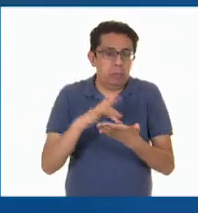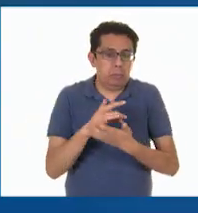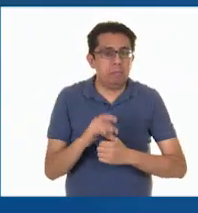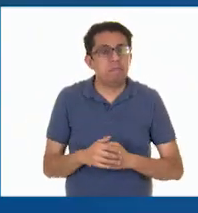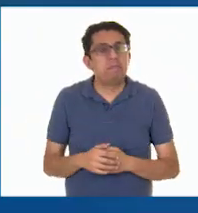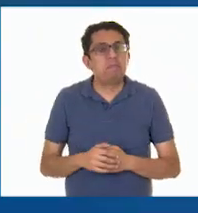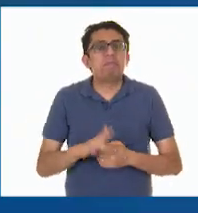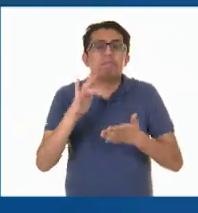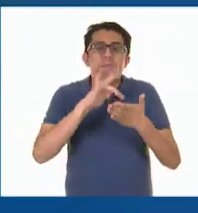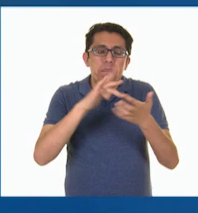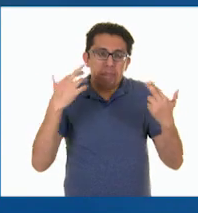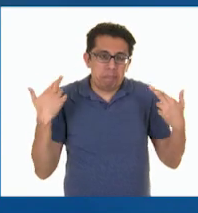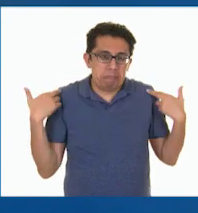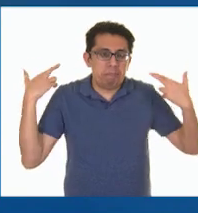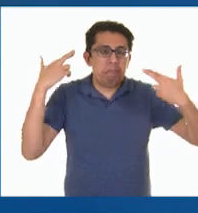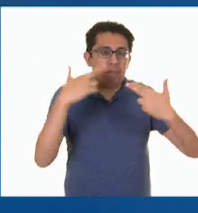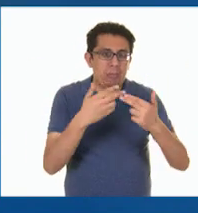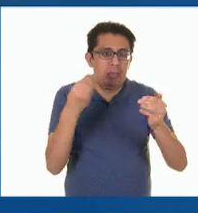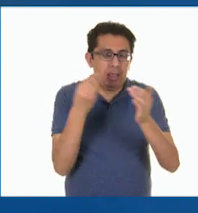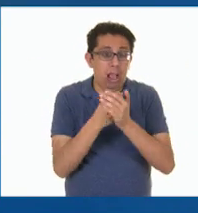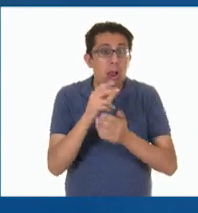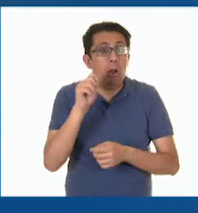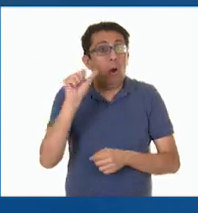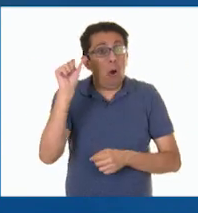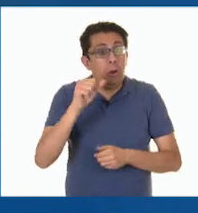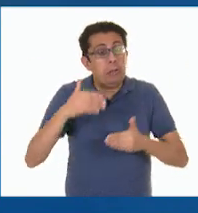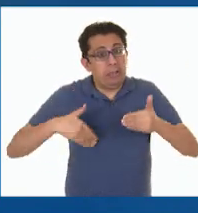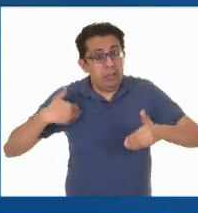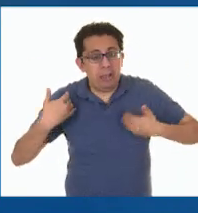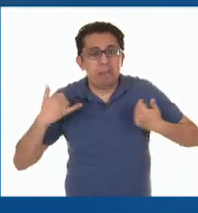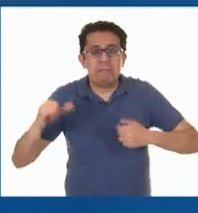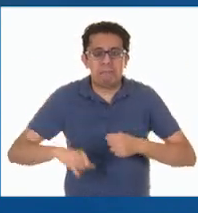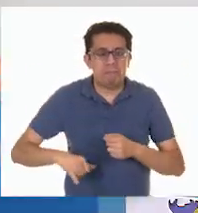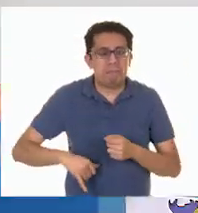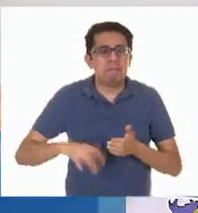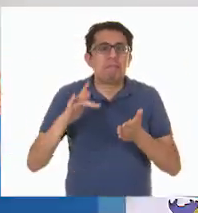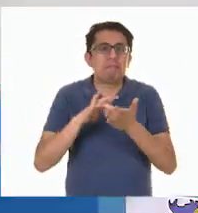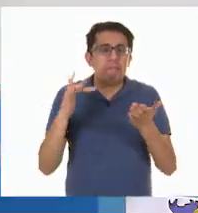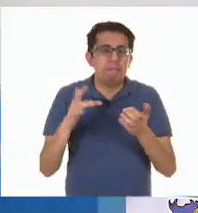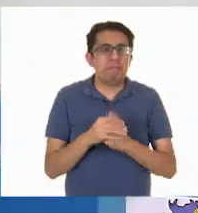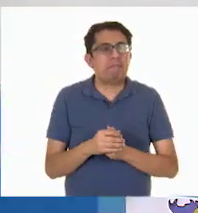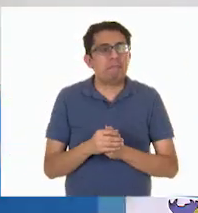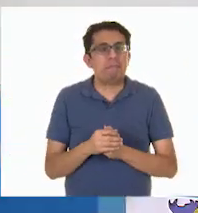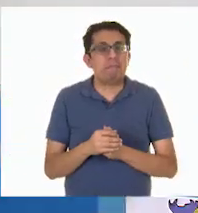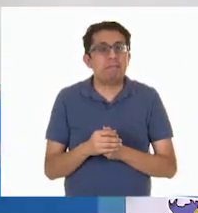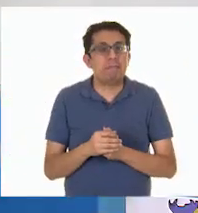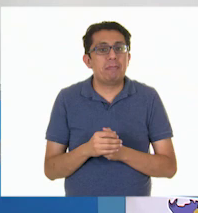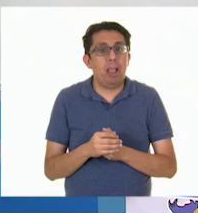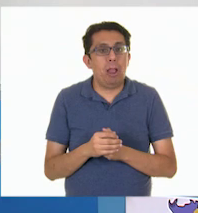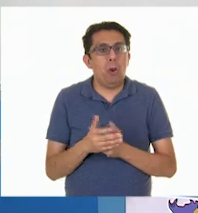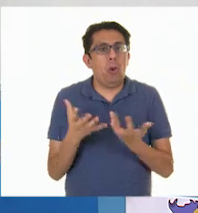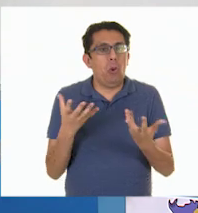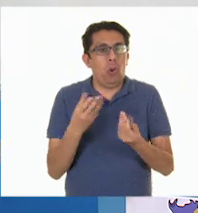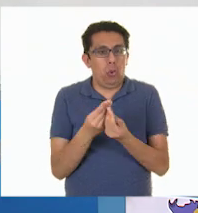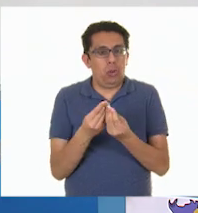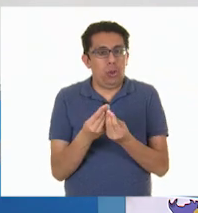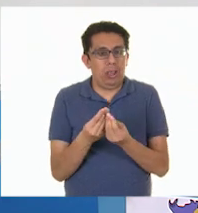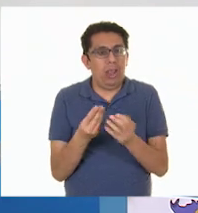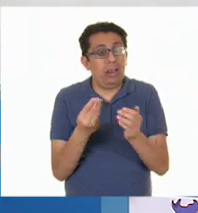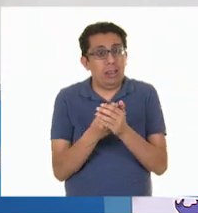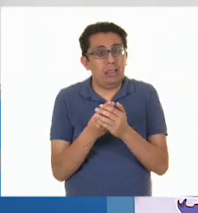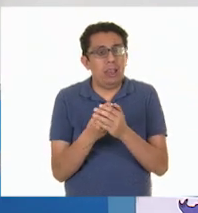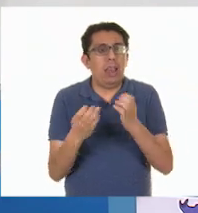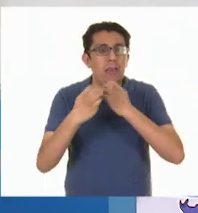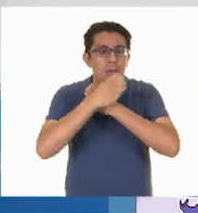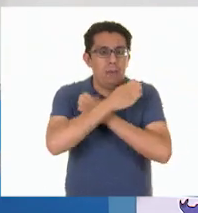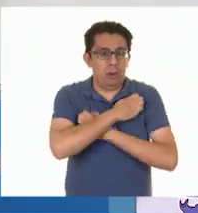maestra. Gracias por esta clase tan divertida e interesante. Pues muchas gracias también por estar aquí y acompañarnos en la clase de Formación